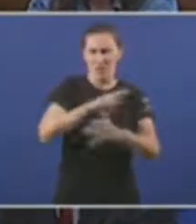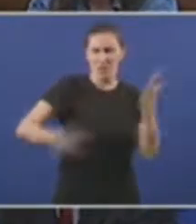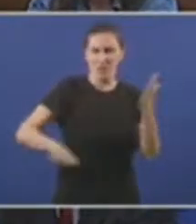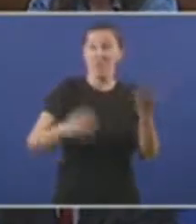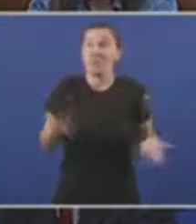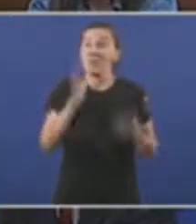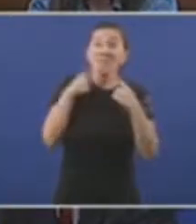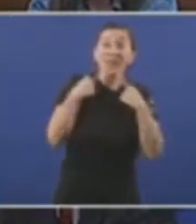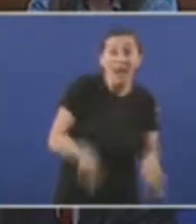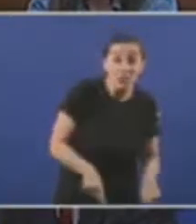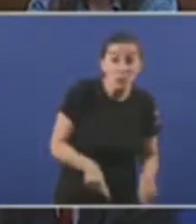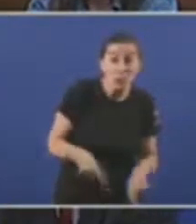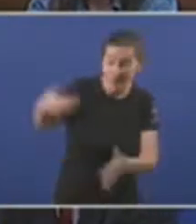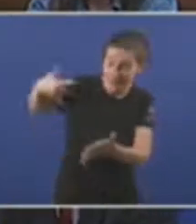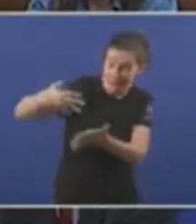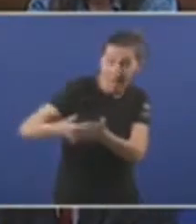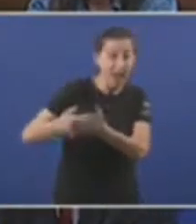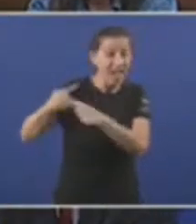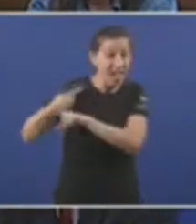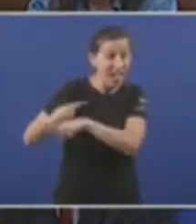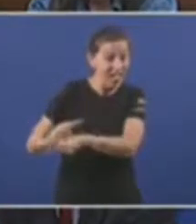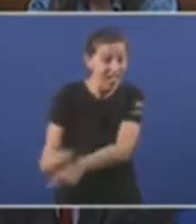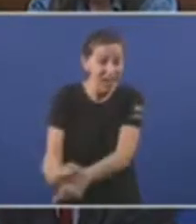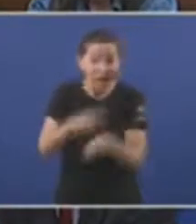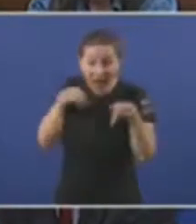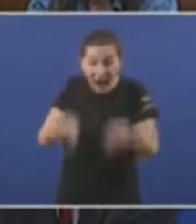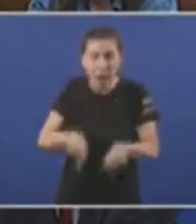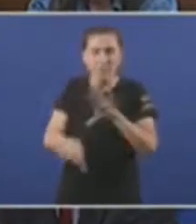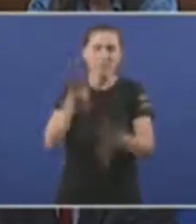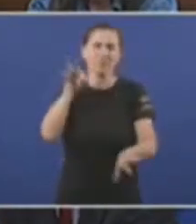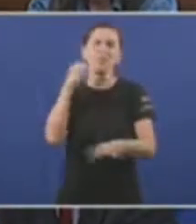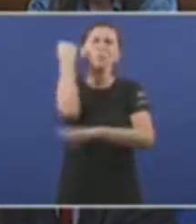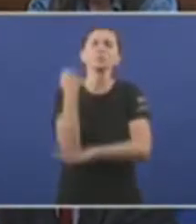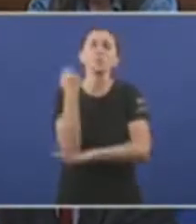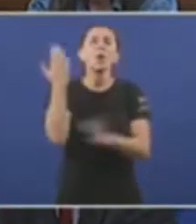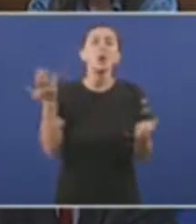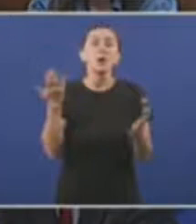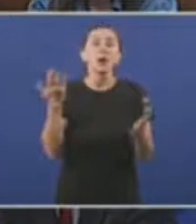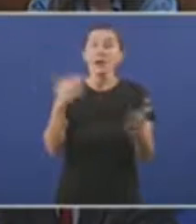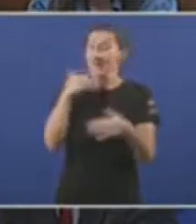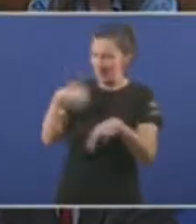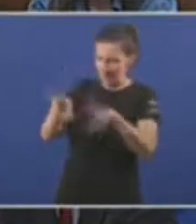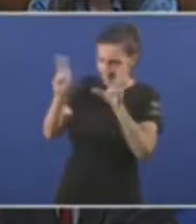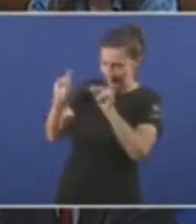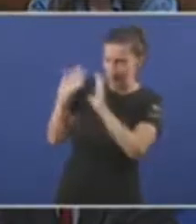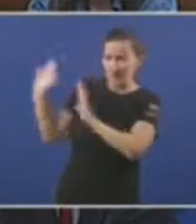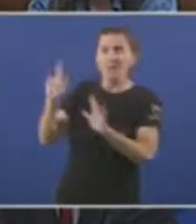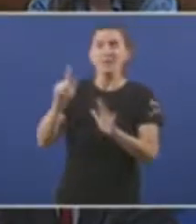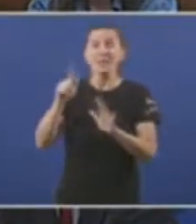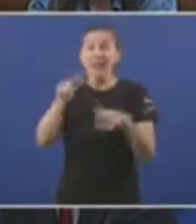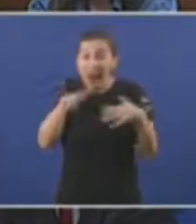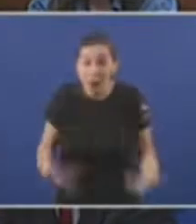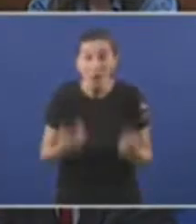non fixeron, neste momento hai que construir unha posición de país. E para facelo, remato, señor presidente,